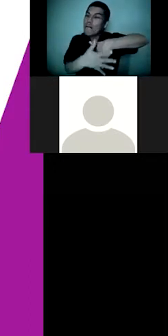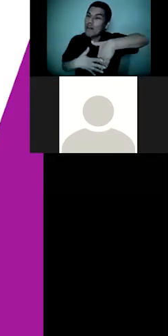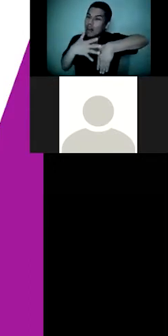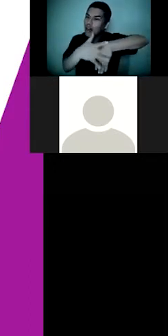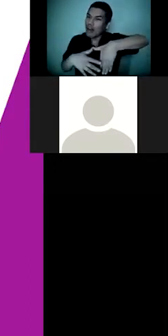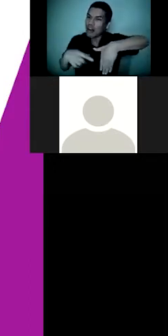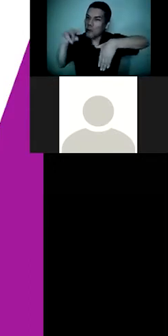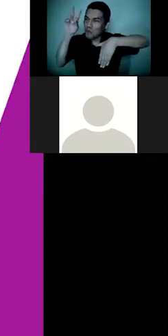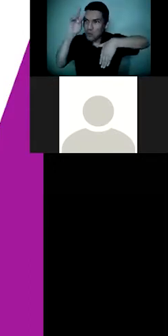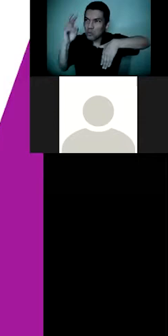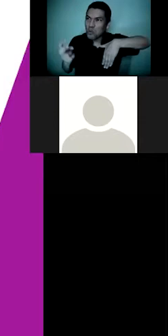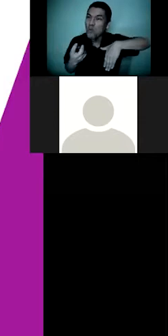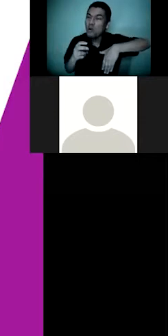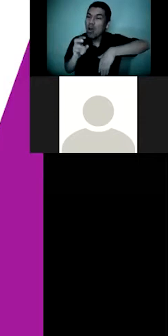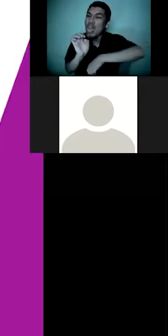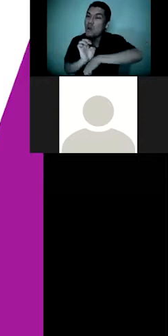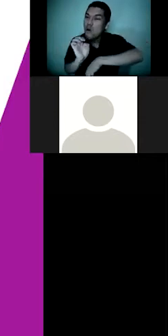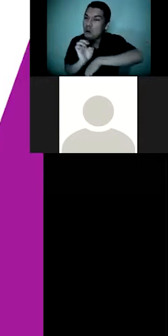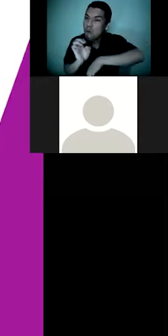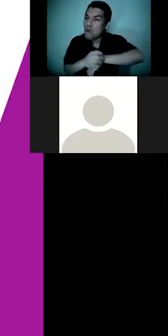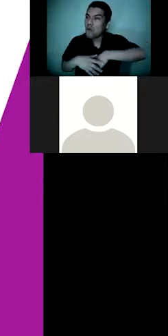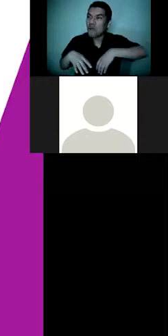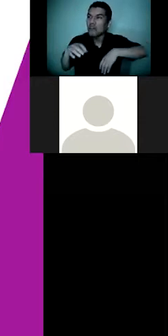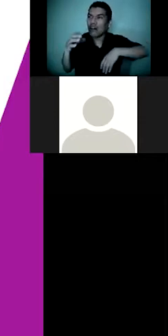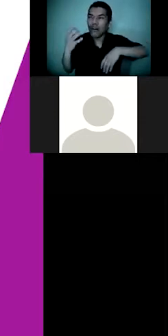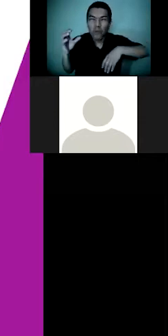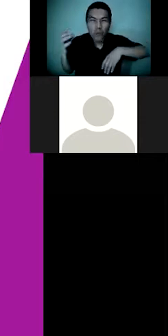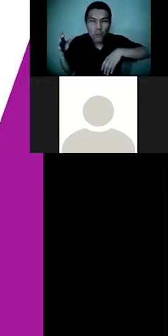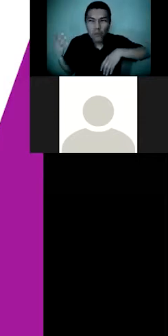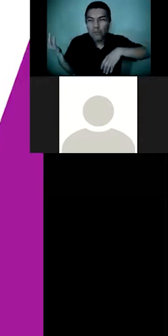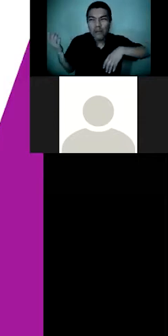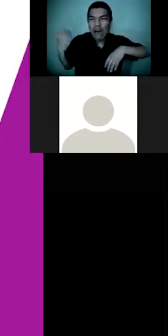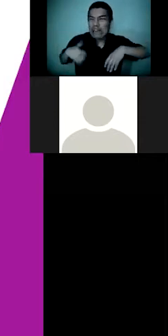en algunos países de Sudamérica, Perú, Ecuador,